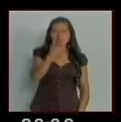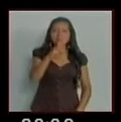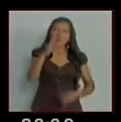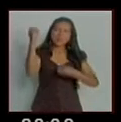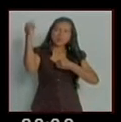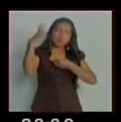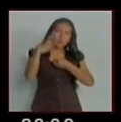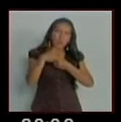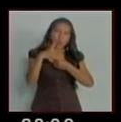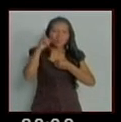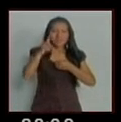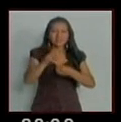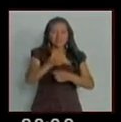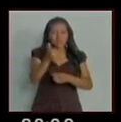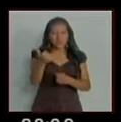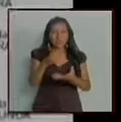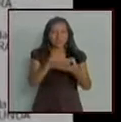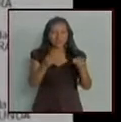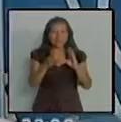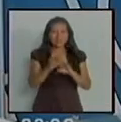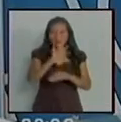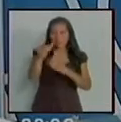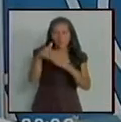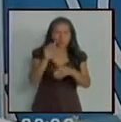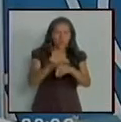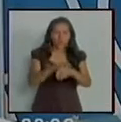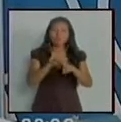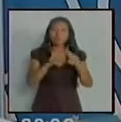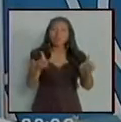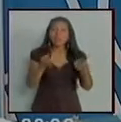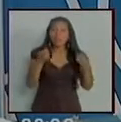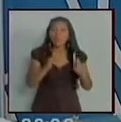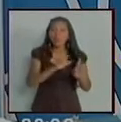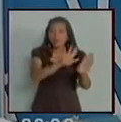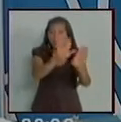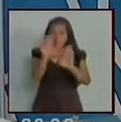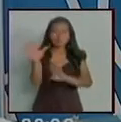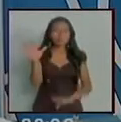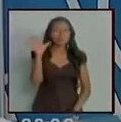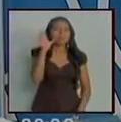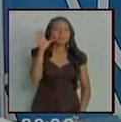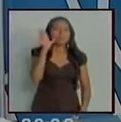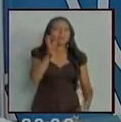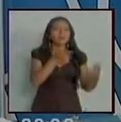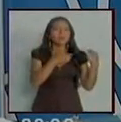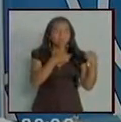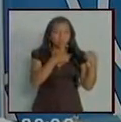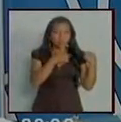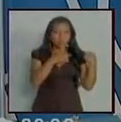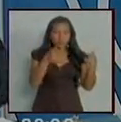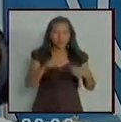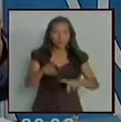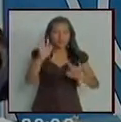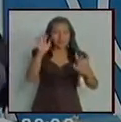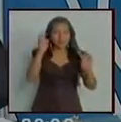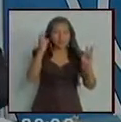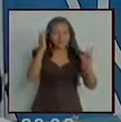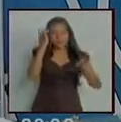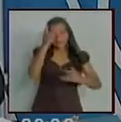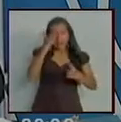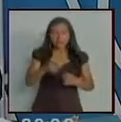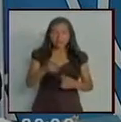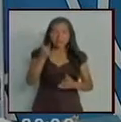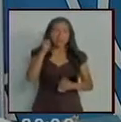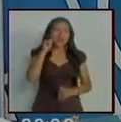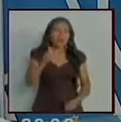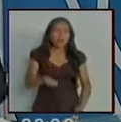sol, etcétera. Exacto. ¿No es cierto? Es importante que en esos casos todas las mamás que nos estén escuchando, más allá de que la enfermera diga, no, tiene que estar en el